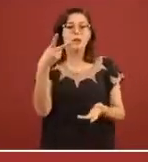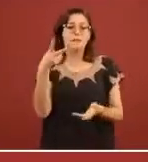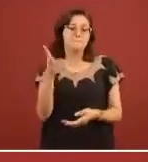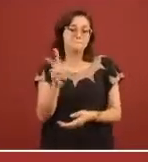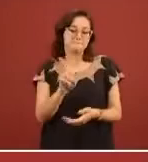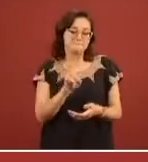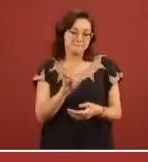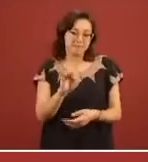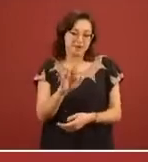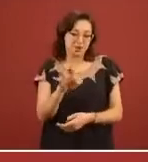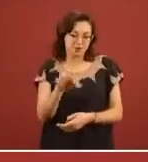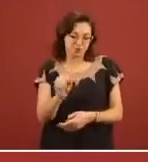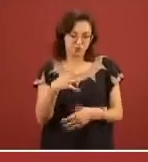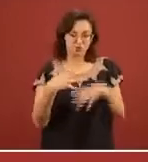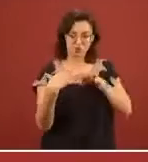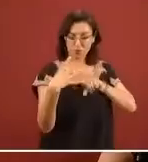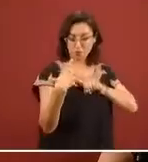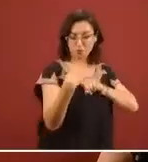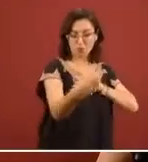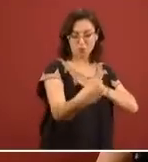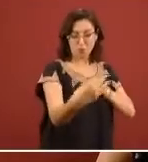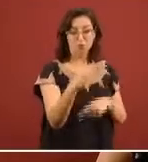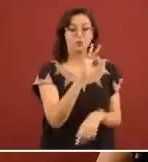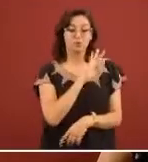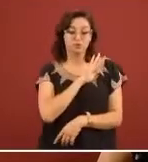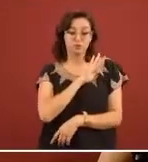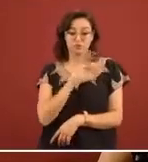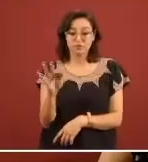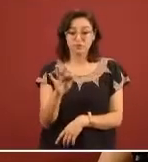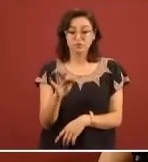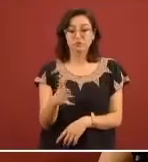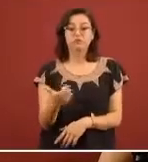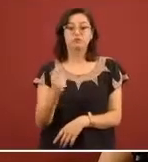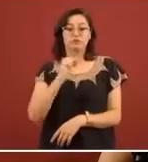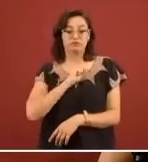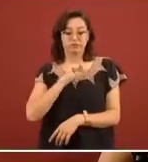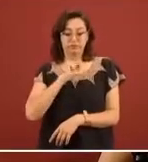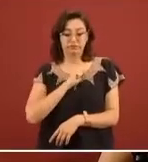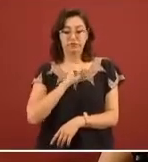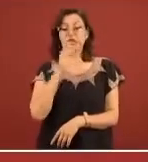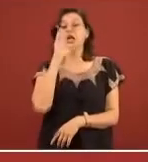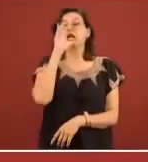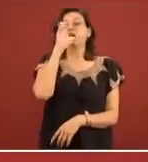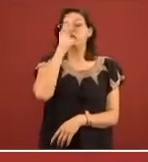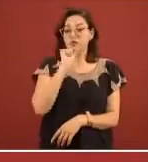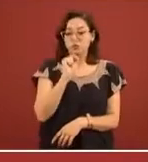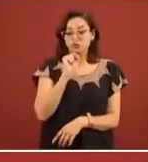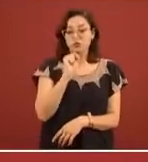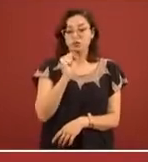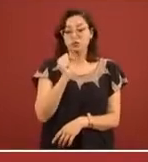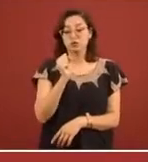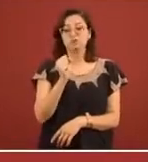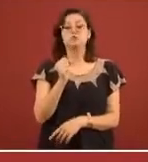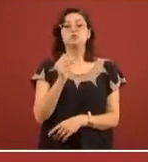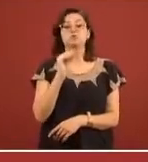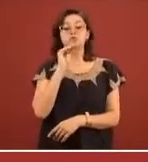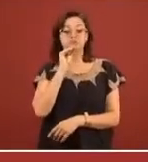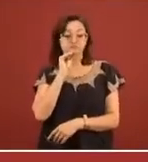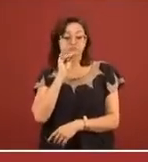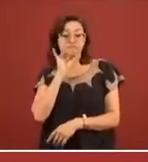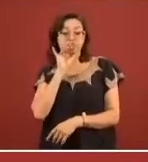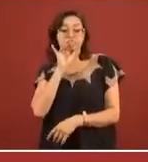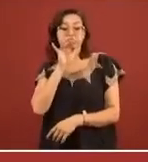virus que en su momento puede contagiar. Si esta persona que tose o estornuda encuentra a otra persona, que en este